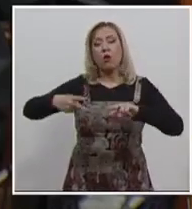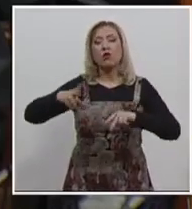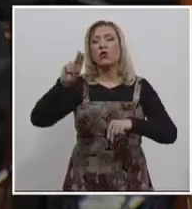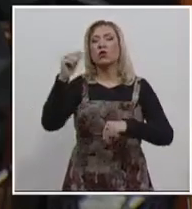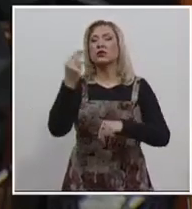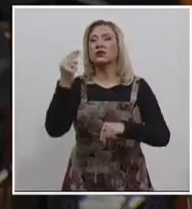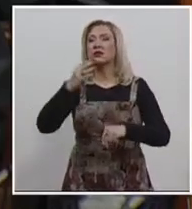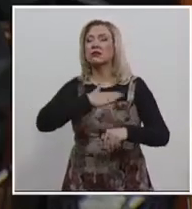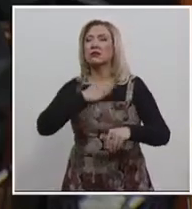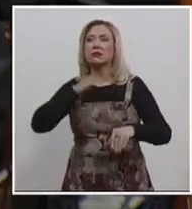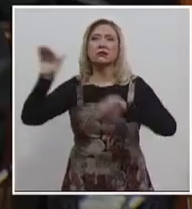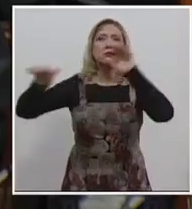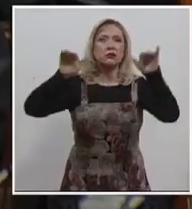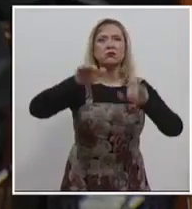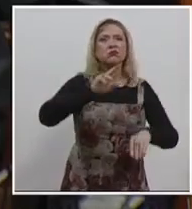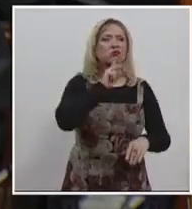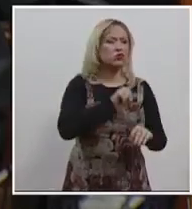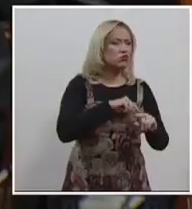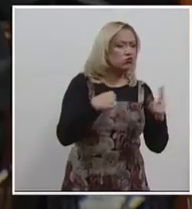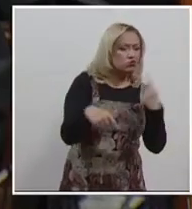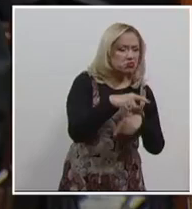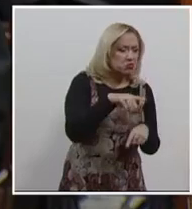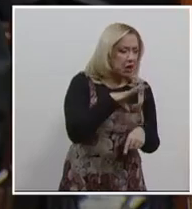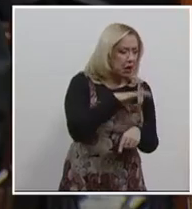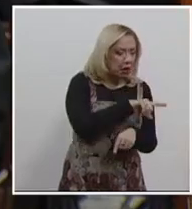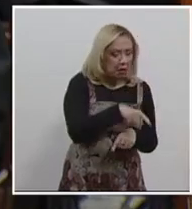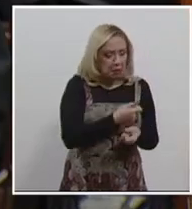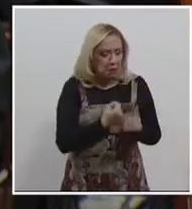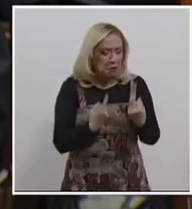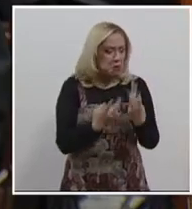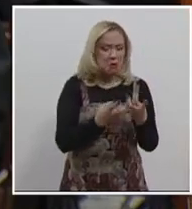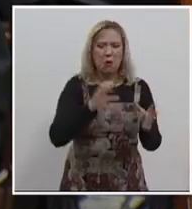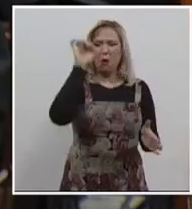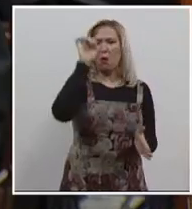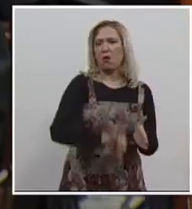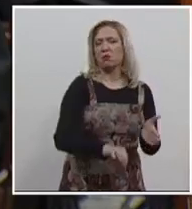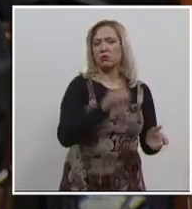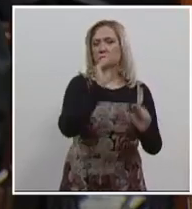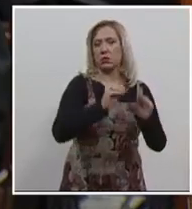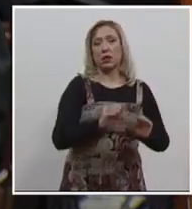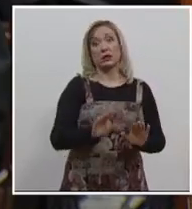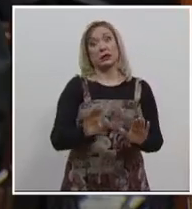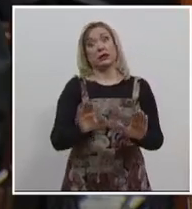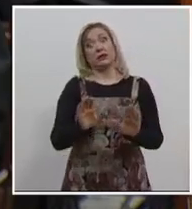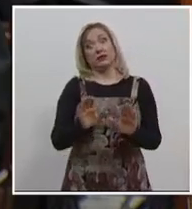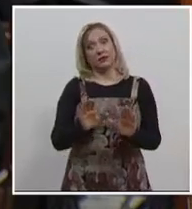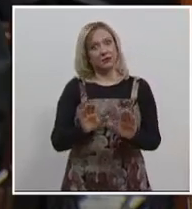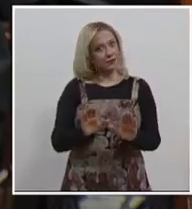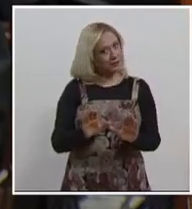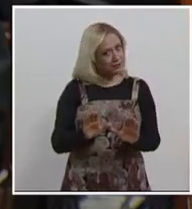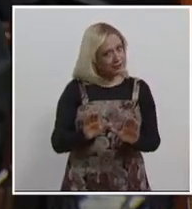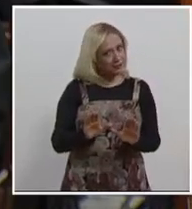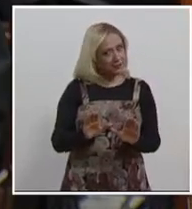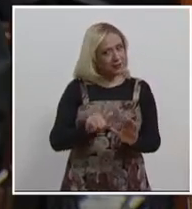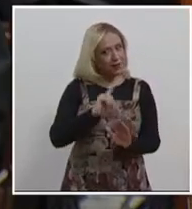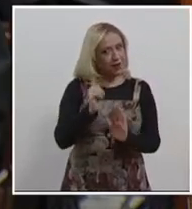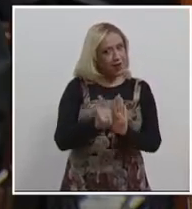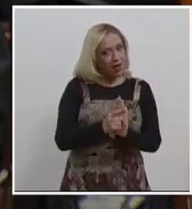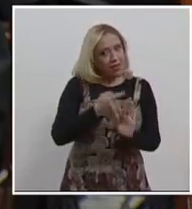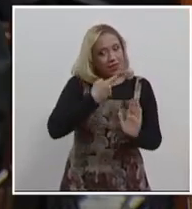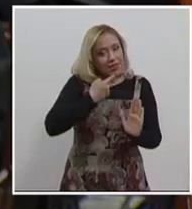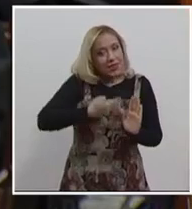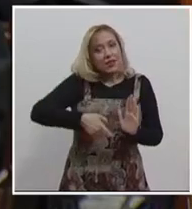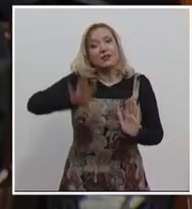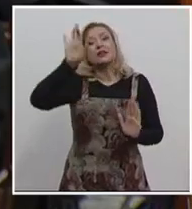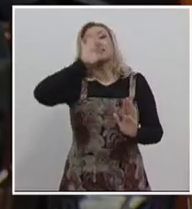estándar de justificación constitucional, pues se trata de una mera declaración dogmática. La doctrina constitucional de esta Suprema